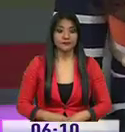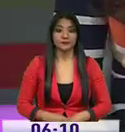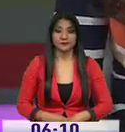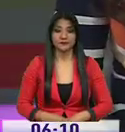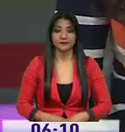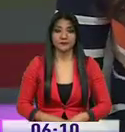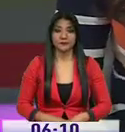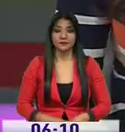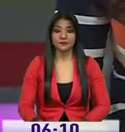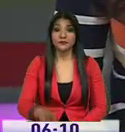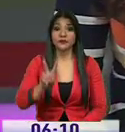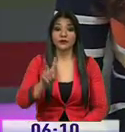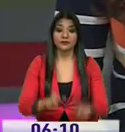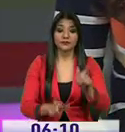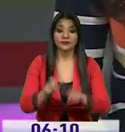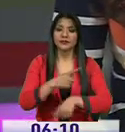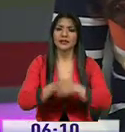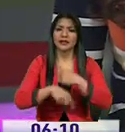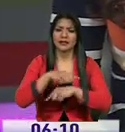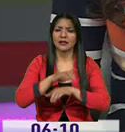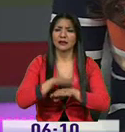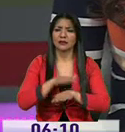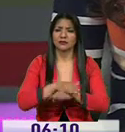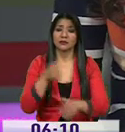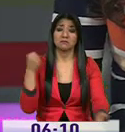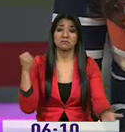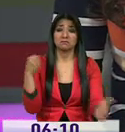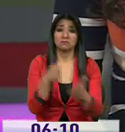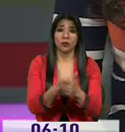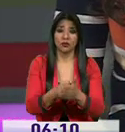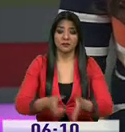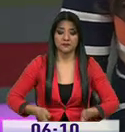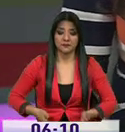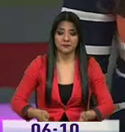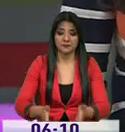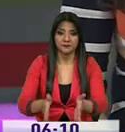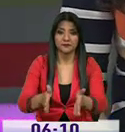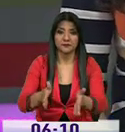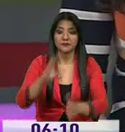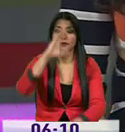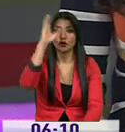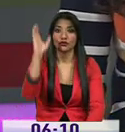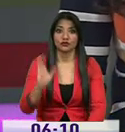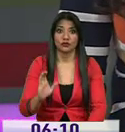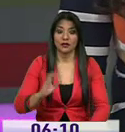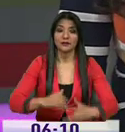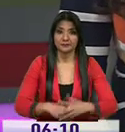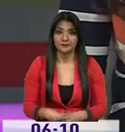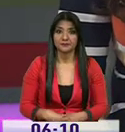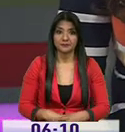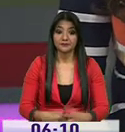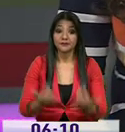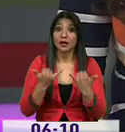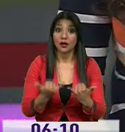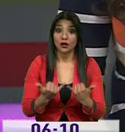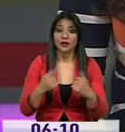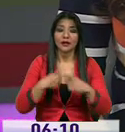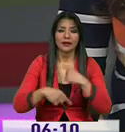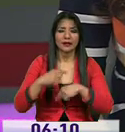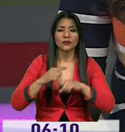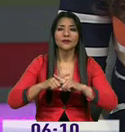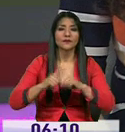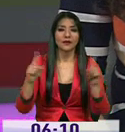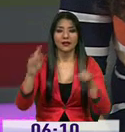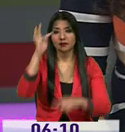Y dos personas resultaron heridas en un nuevo accidente de tránsito registrado en la vía a la costa. Los afectados permanecen en distintas